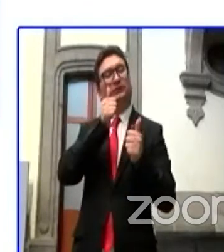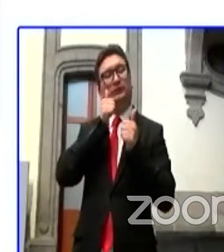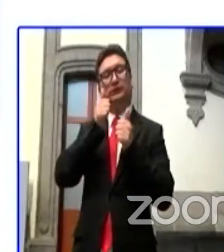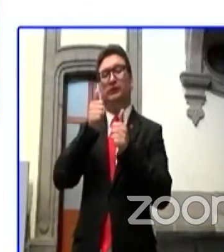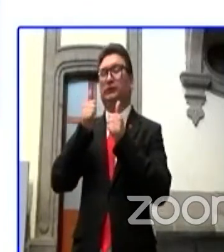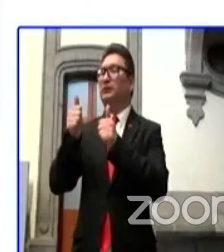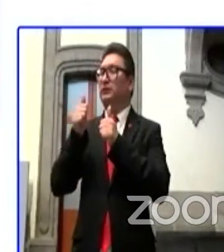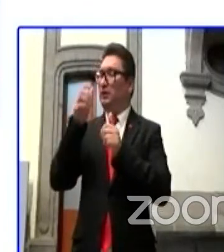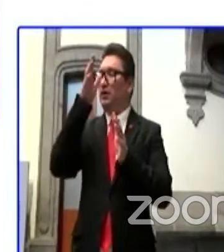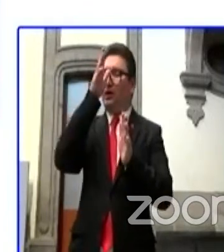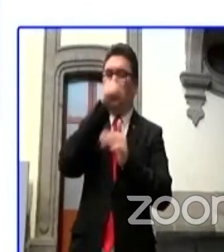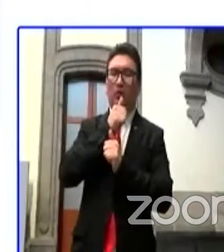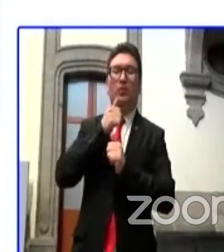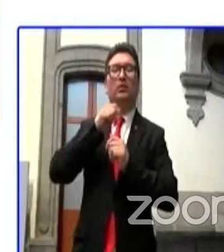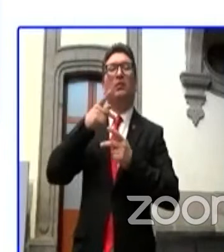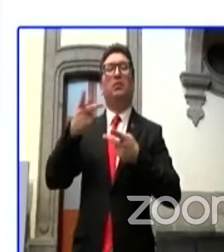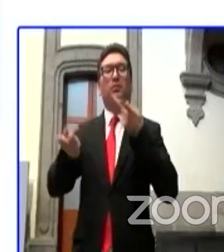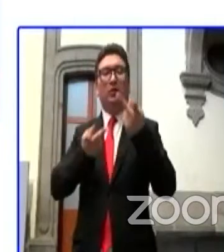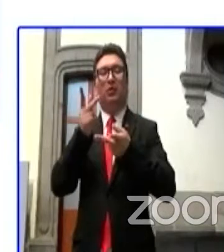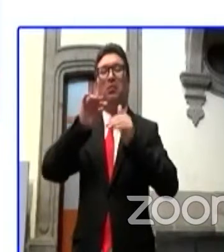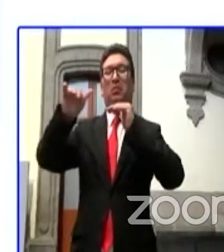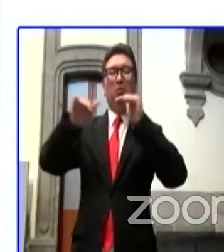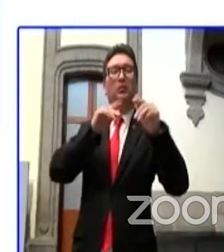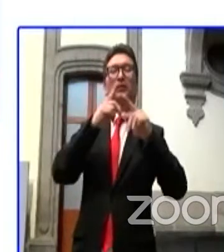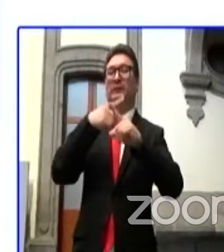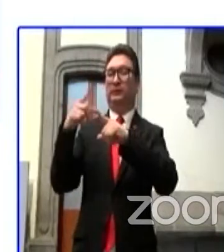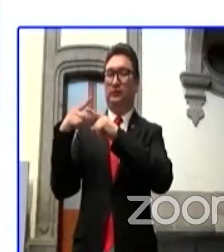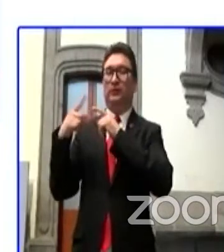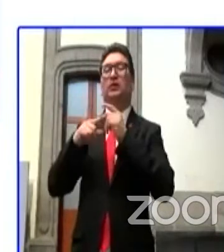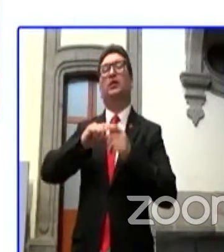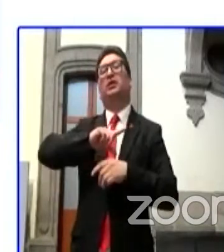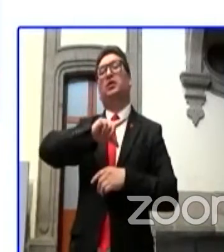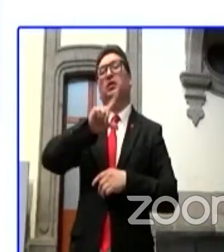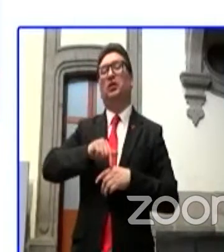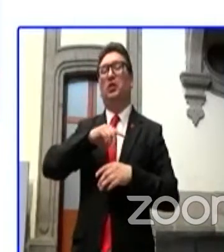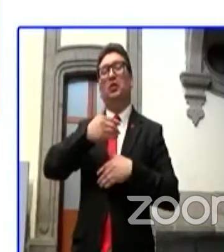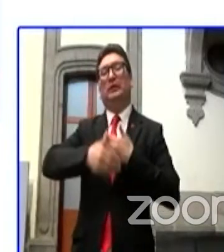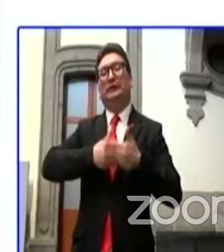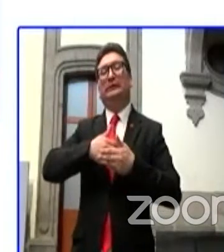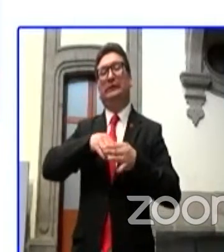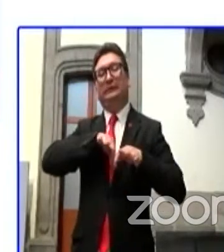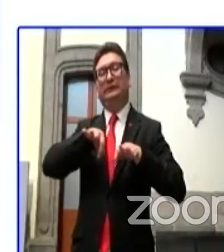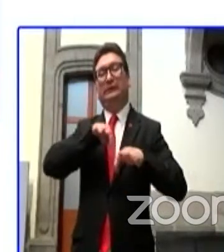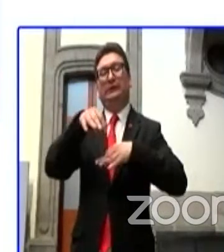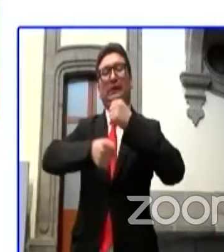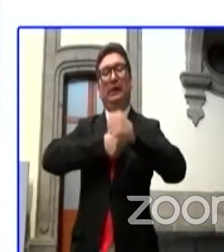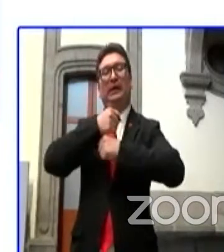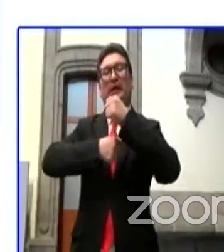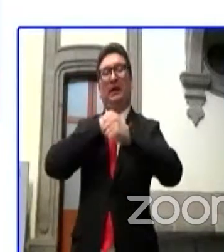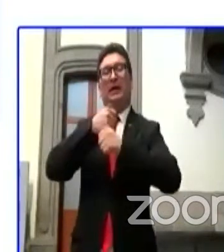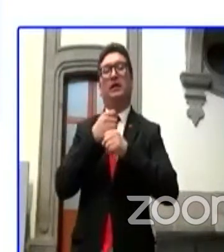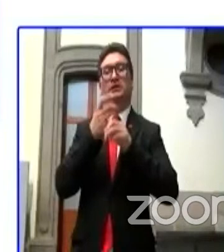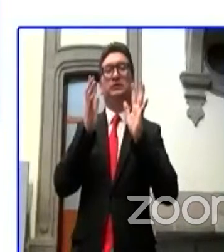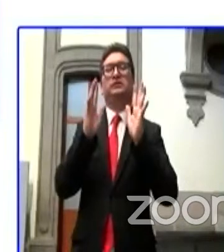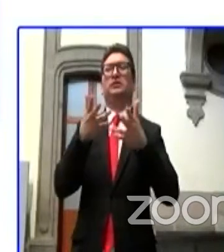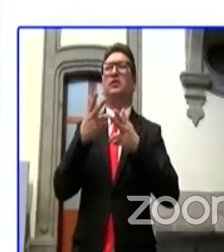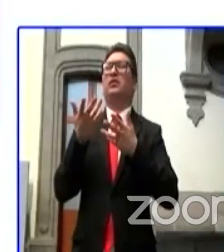consensar, de consultar, de preguntar. Y después de un trabajo grande de algunos años atrás, llevábamos ya